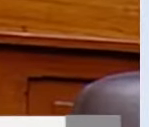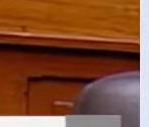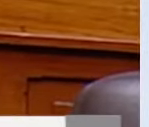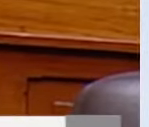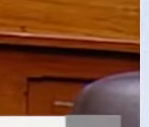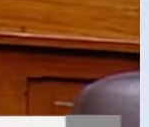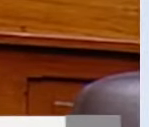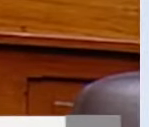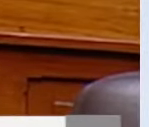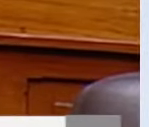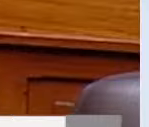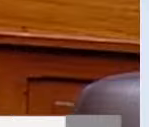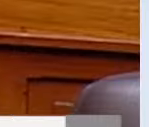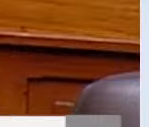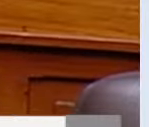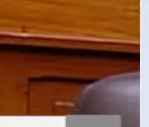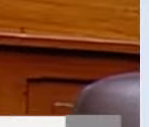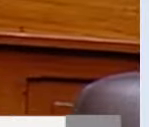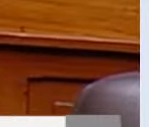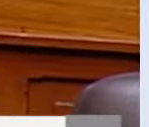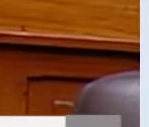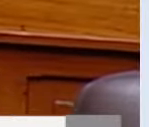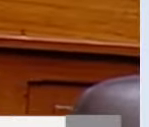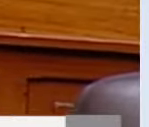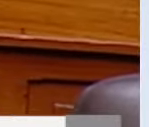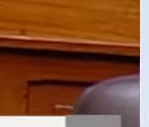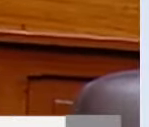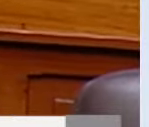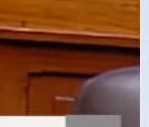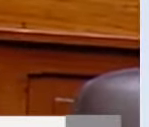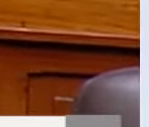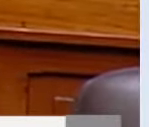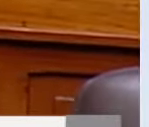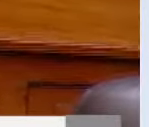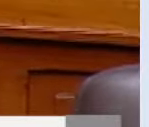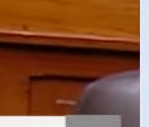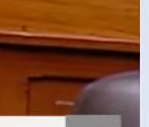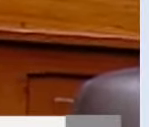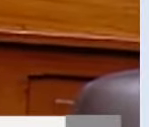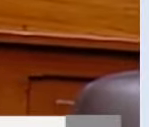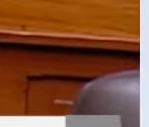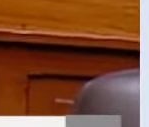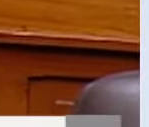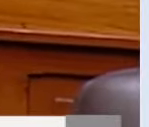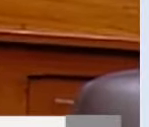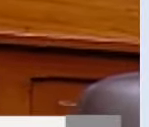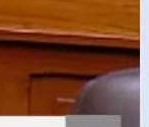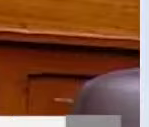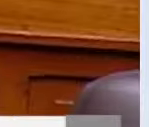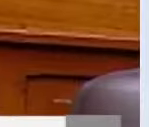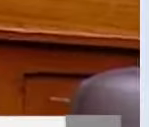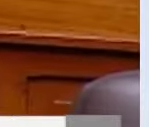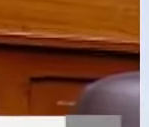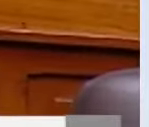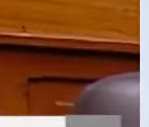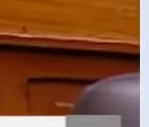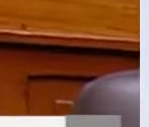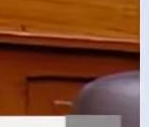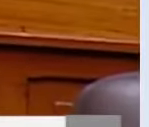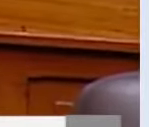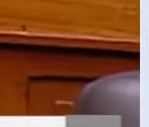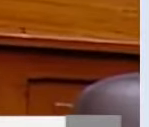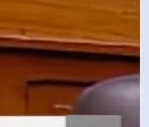al medio ambiente y también a nivel sonoro. Y tenemos que cambiar el parque